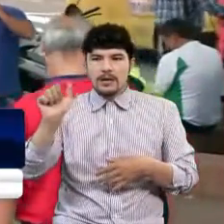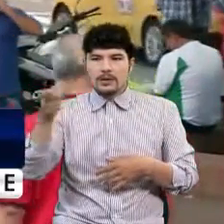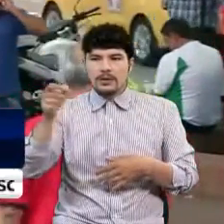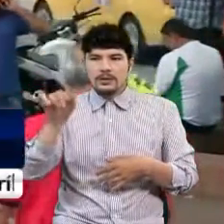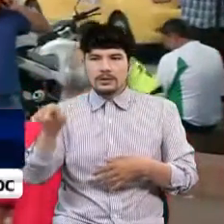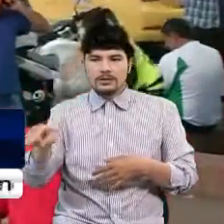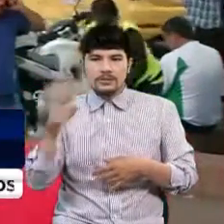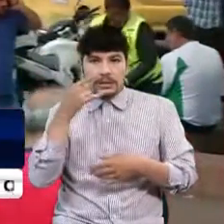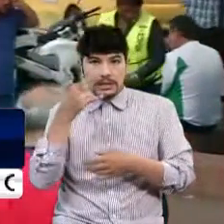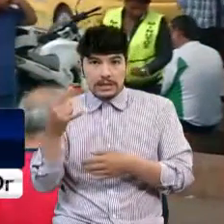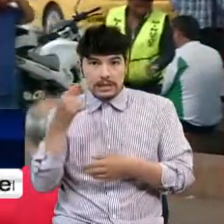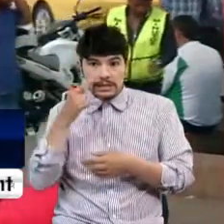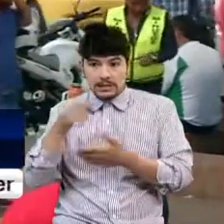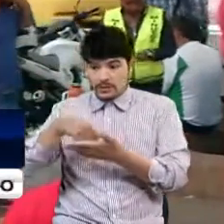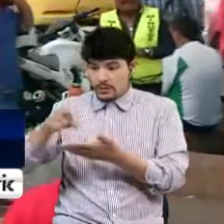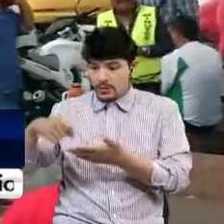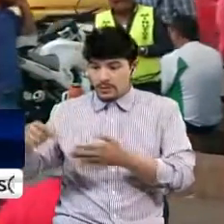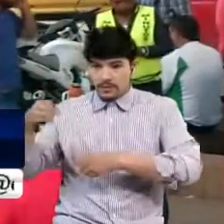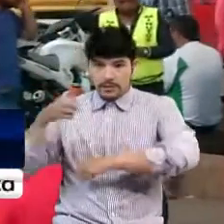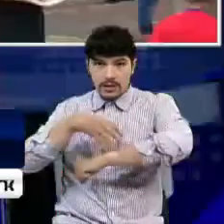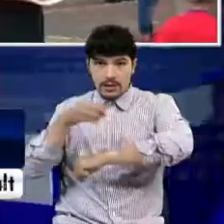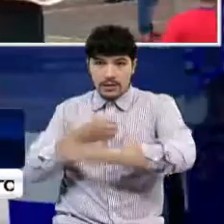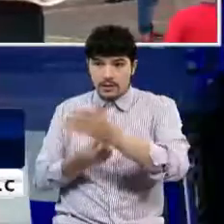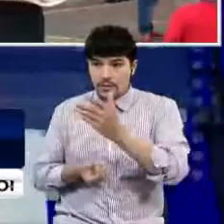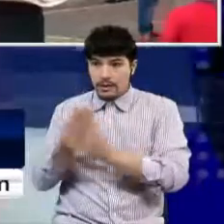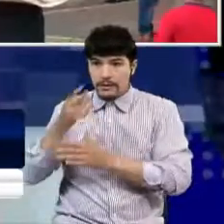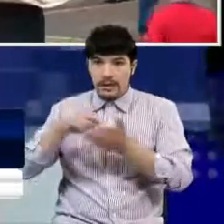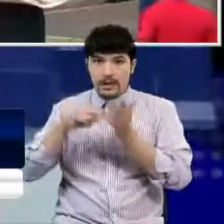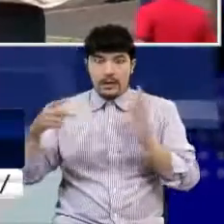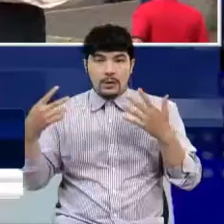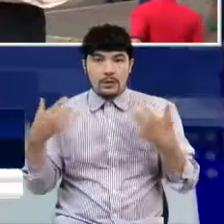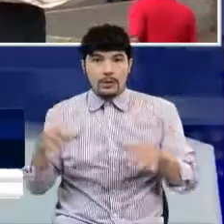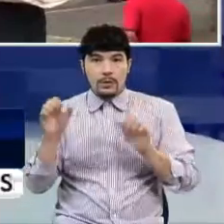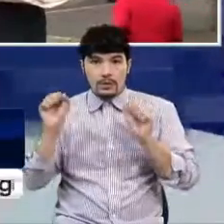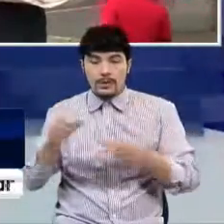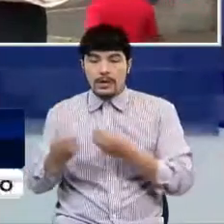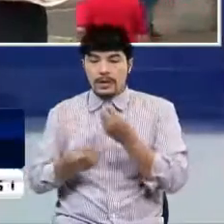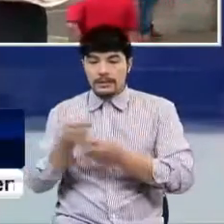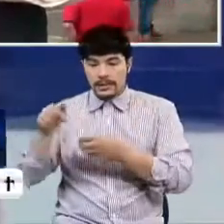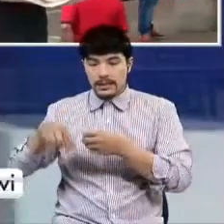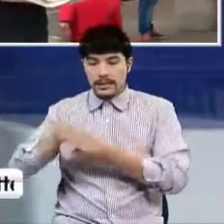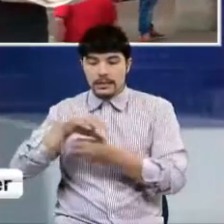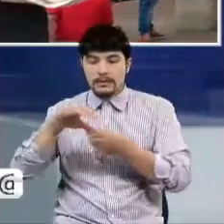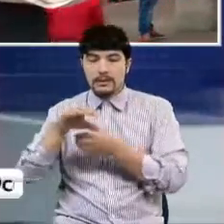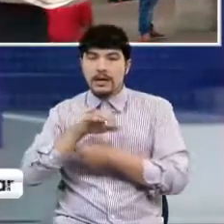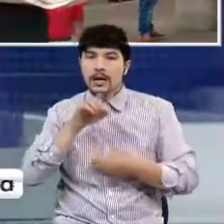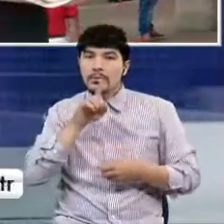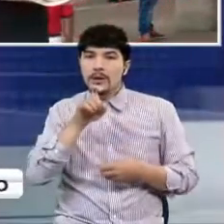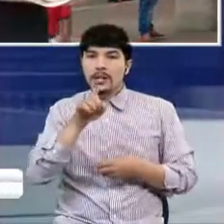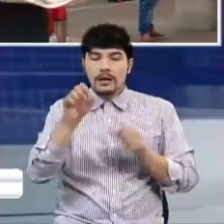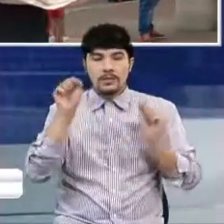están interesados en que el contrato de basuras con nuevas tecnologías sea ejecutado aquí en Bucaramanga y se les